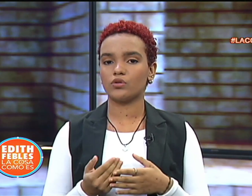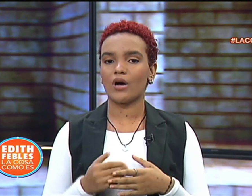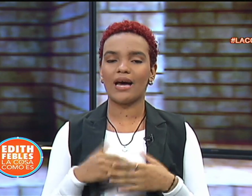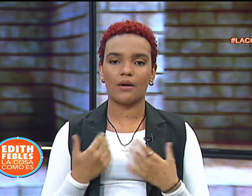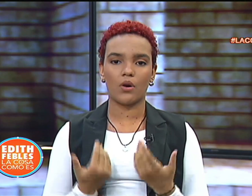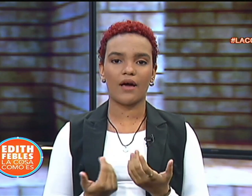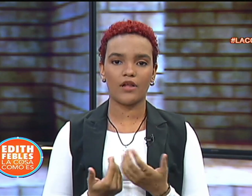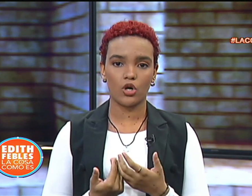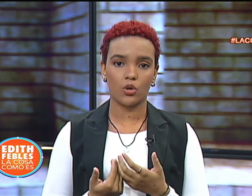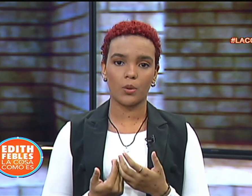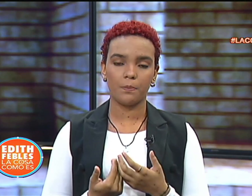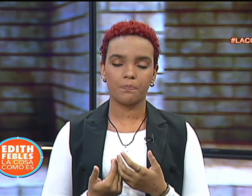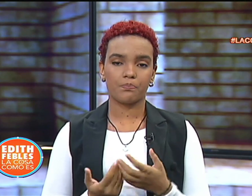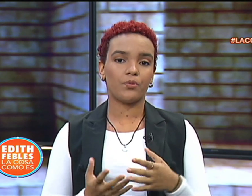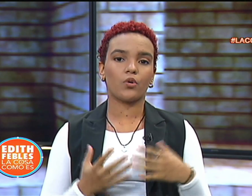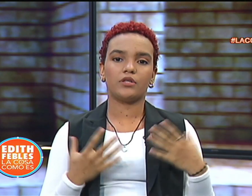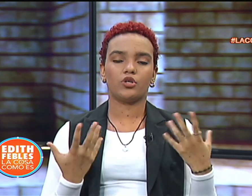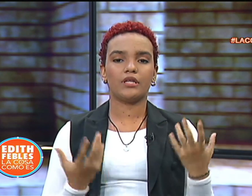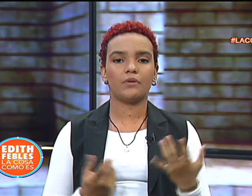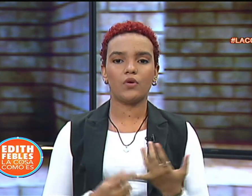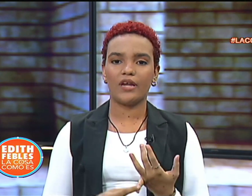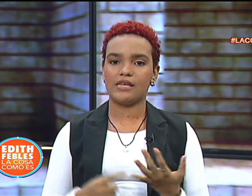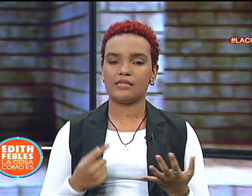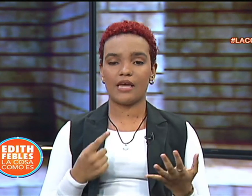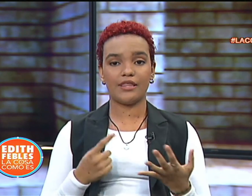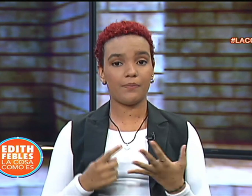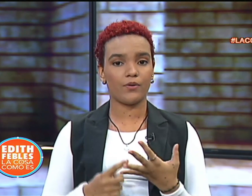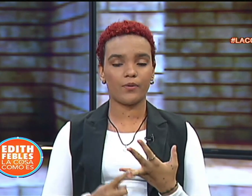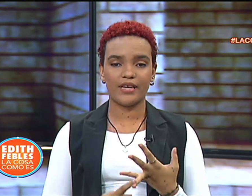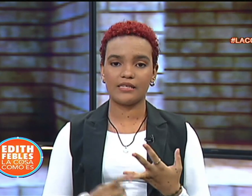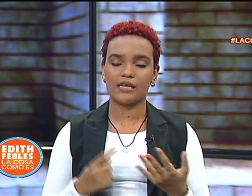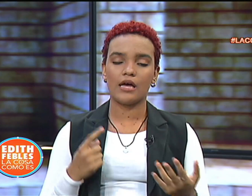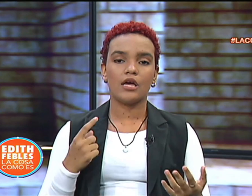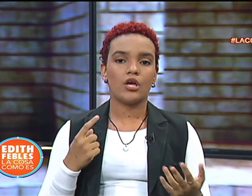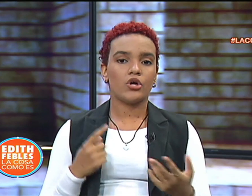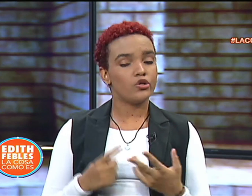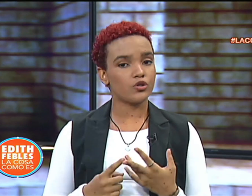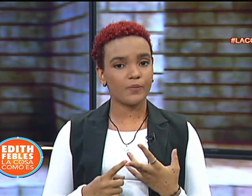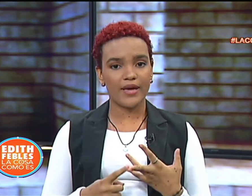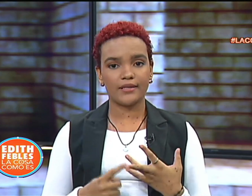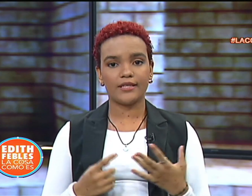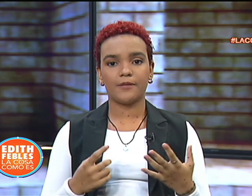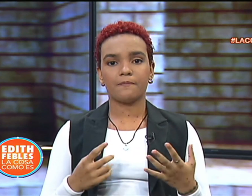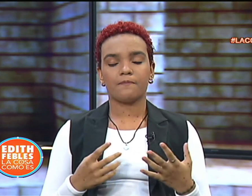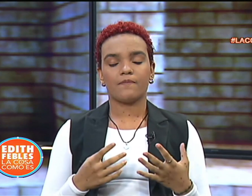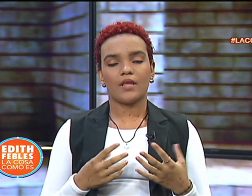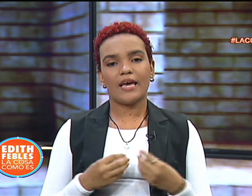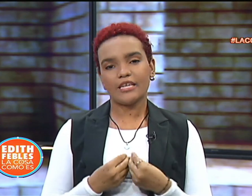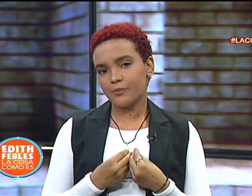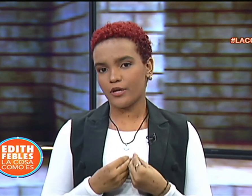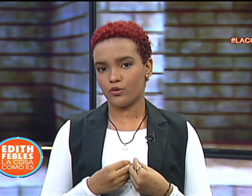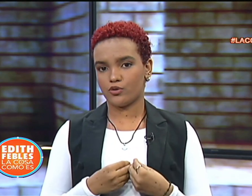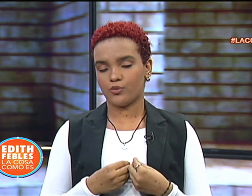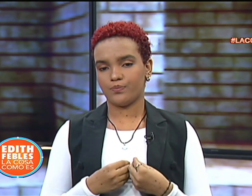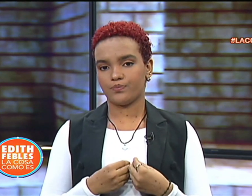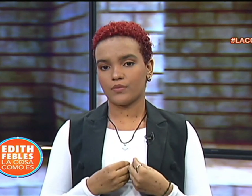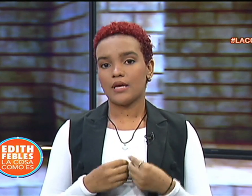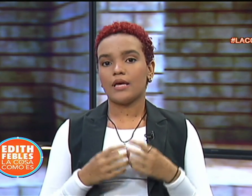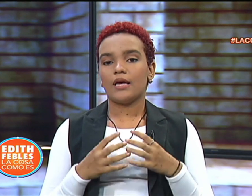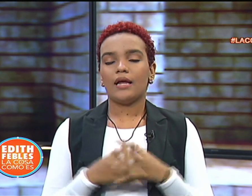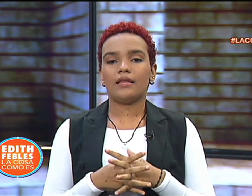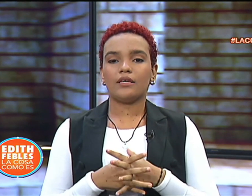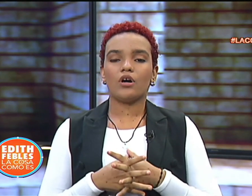discurso a la boca del lobo por cuestiones de violencia de pobreza nos venden es penoso